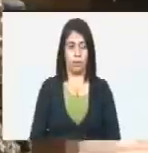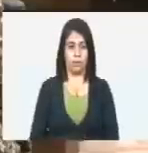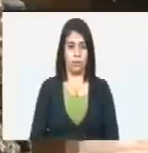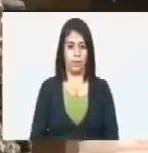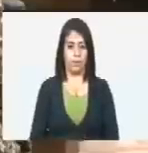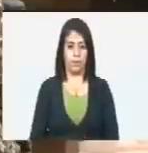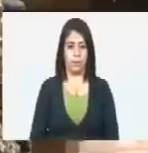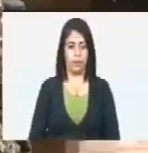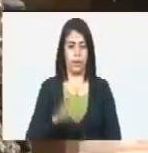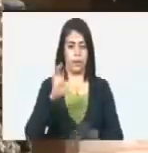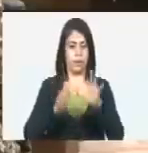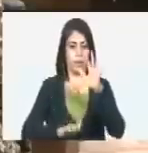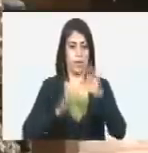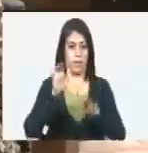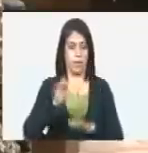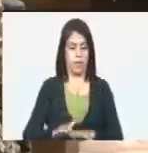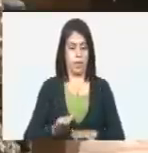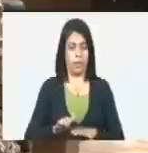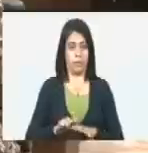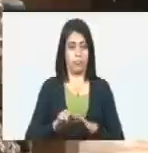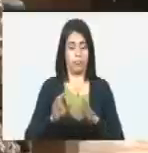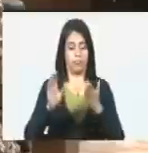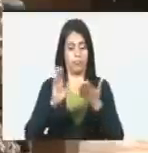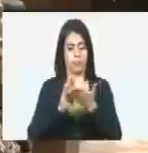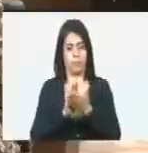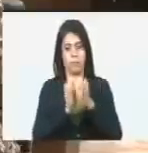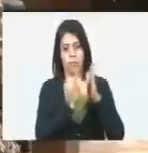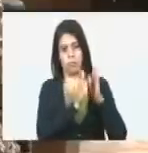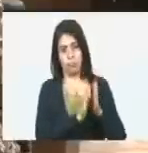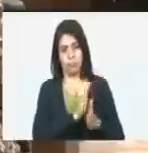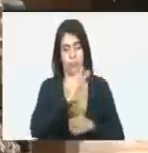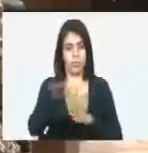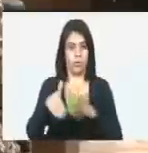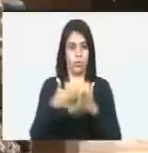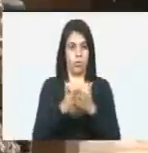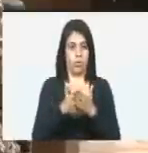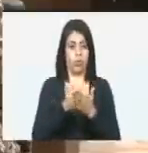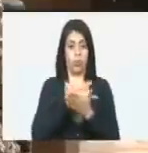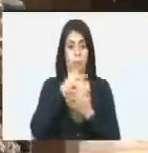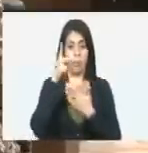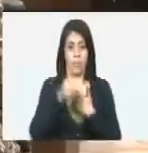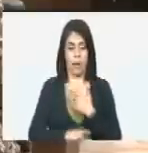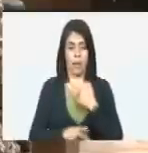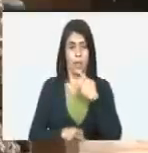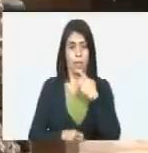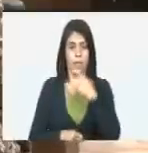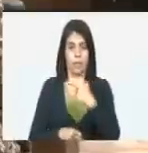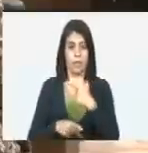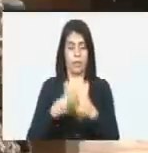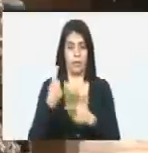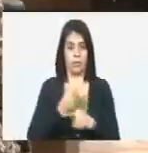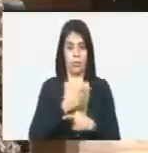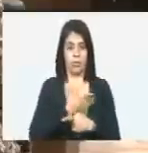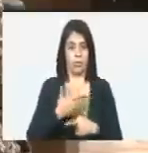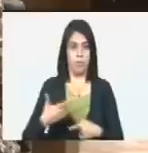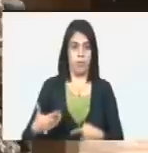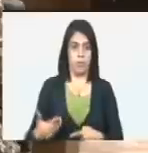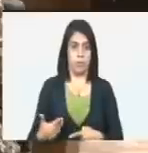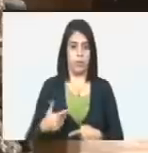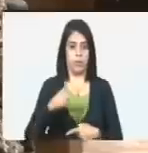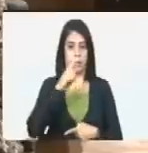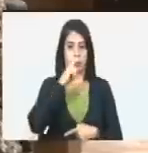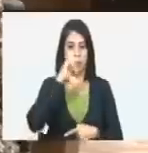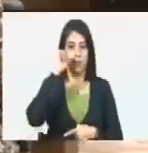Secretario General omitió todos estos planteamientos que hizo el presidente Maduro,